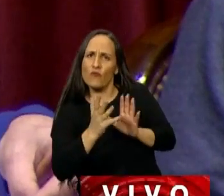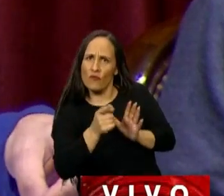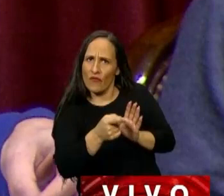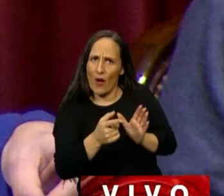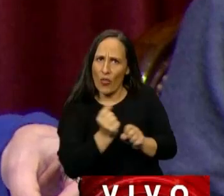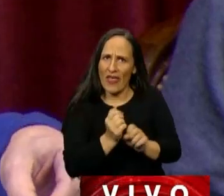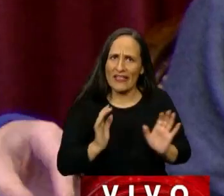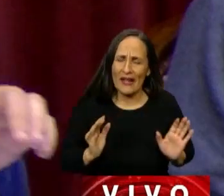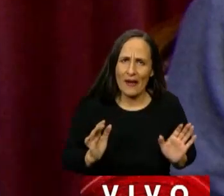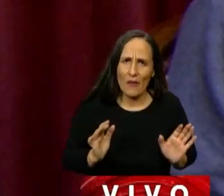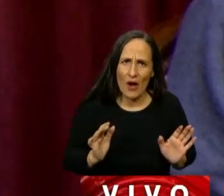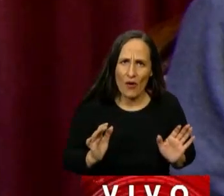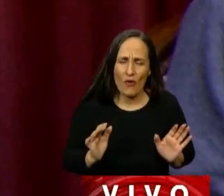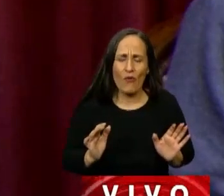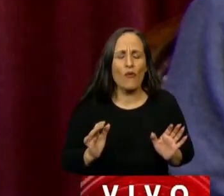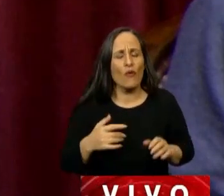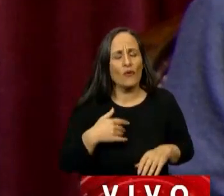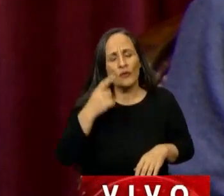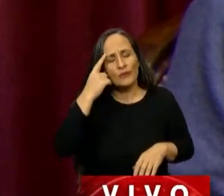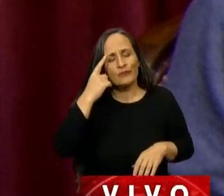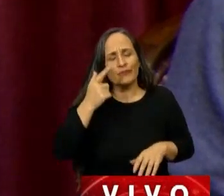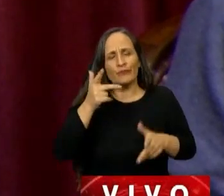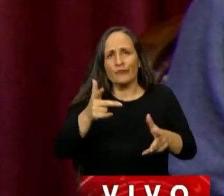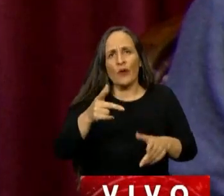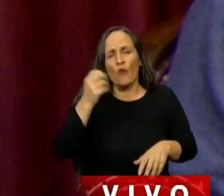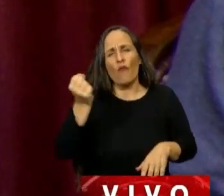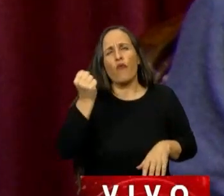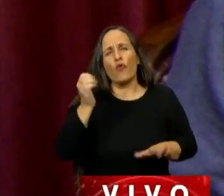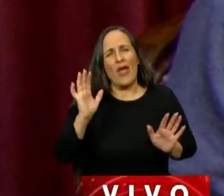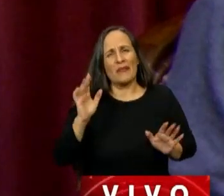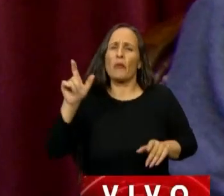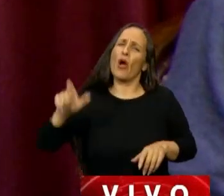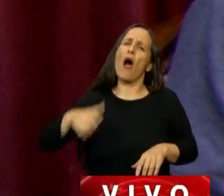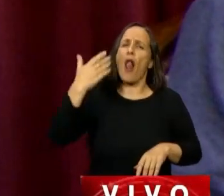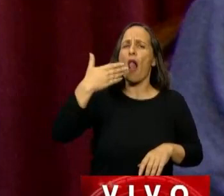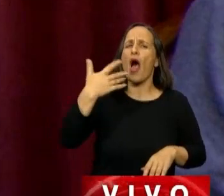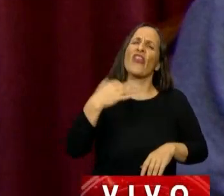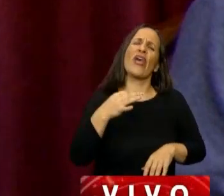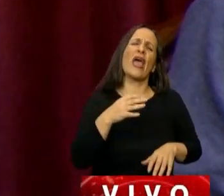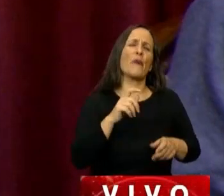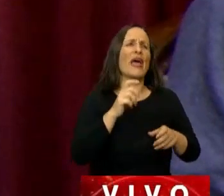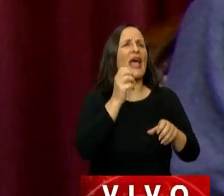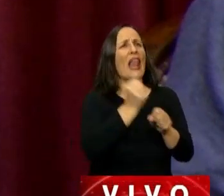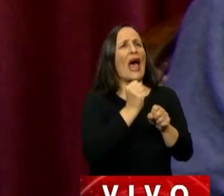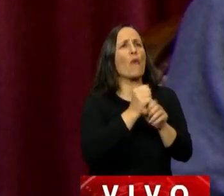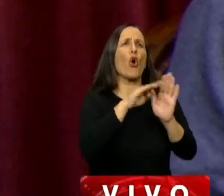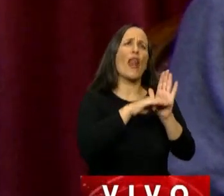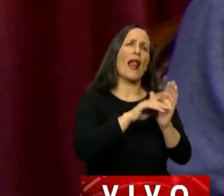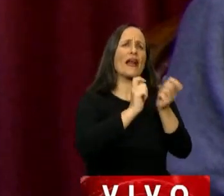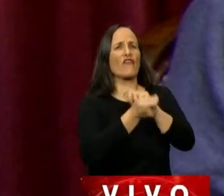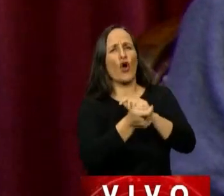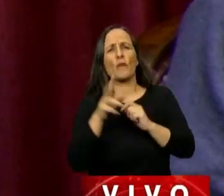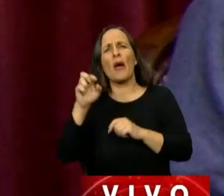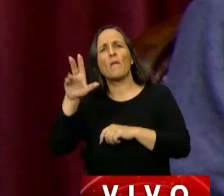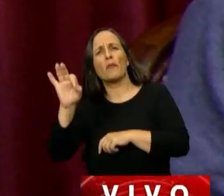quiero señalar esto porque me parece fundamental, porque muchos hablan, ¿no?, de aplicar una reforma laboral, lo hace el